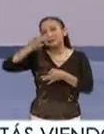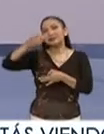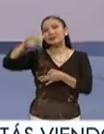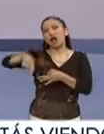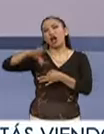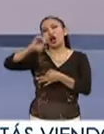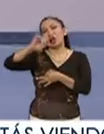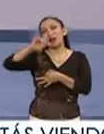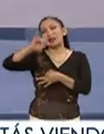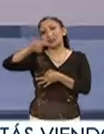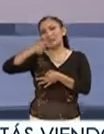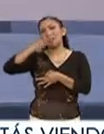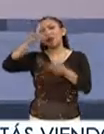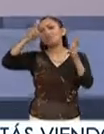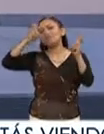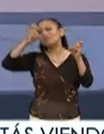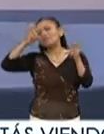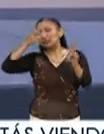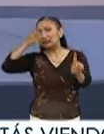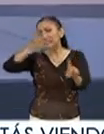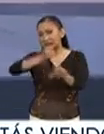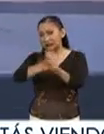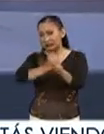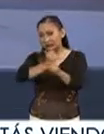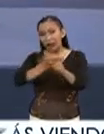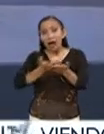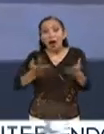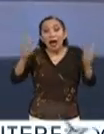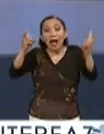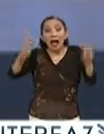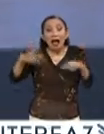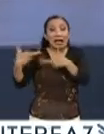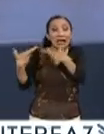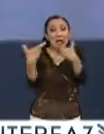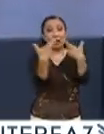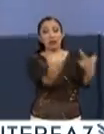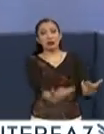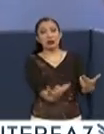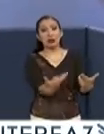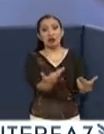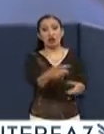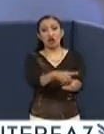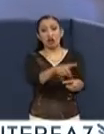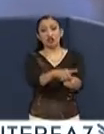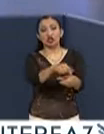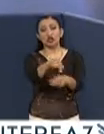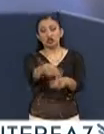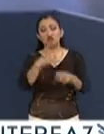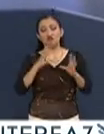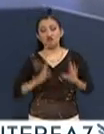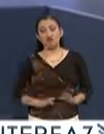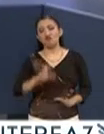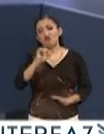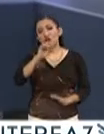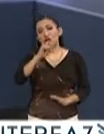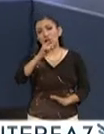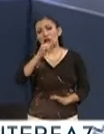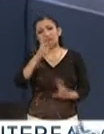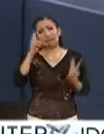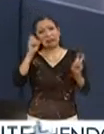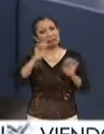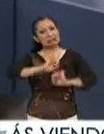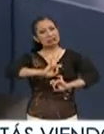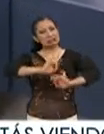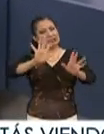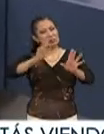nos viene a hablar de un tema, de una investigación especial. Esta vez vamos a hablar de la donación de órganos. Bueno, es un tema bastante delicado, que